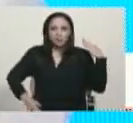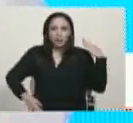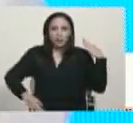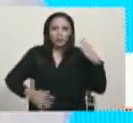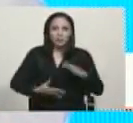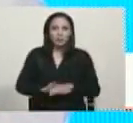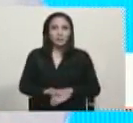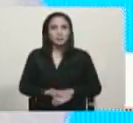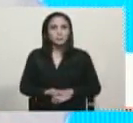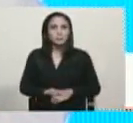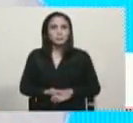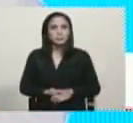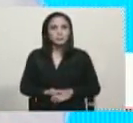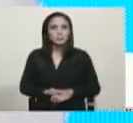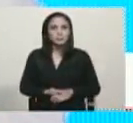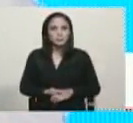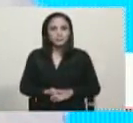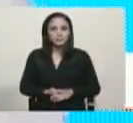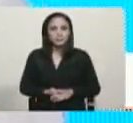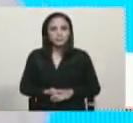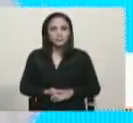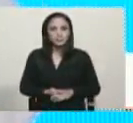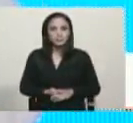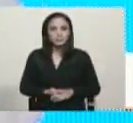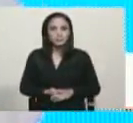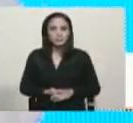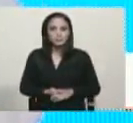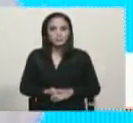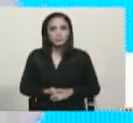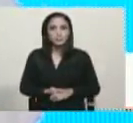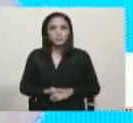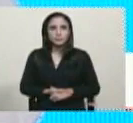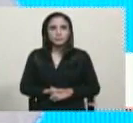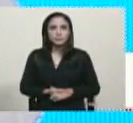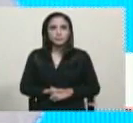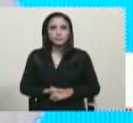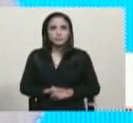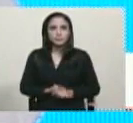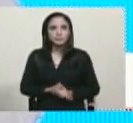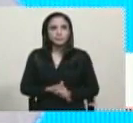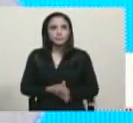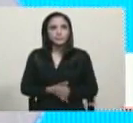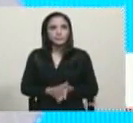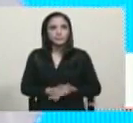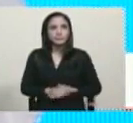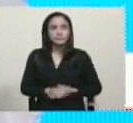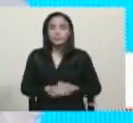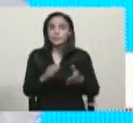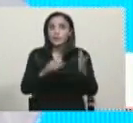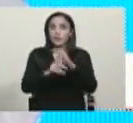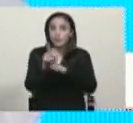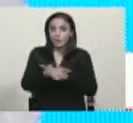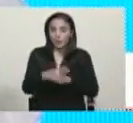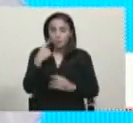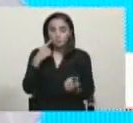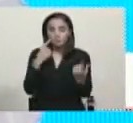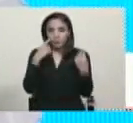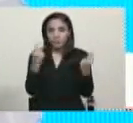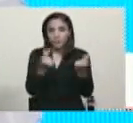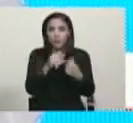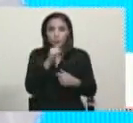Bueno. Igualmente, Atención, todo esto hay que informarlo muy